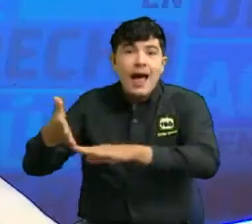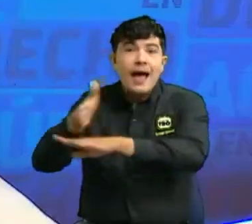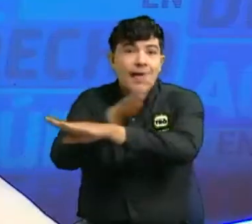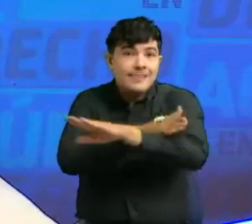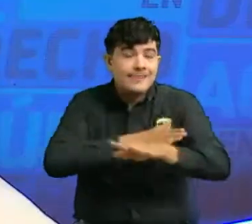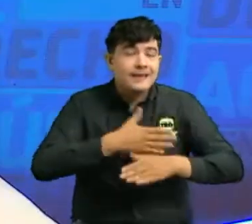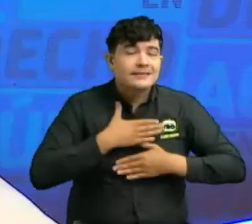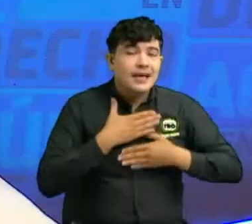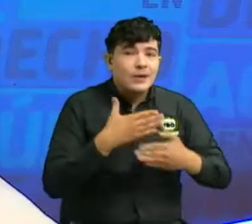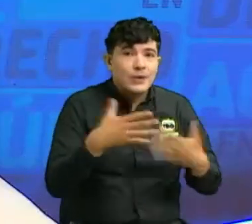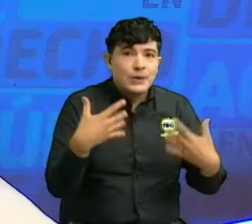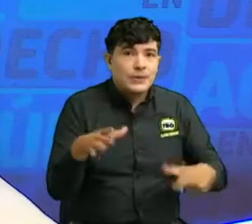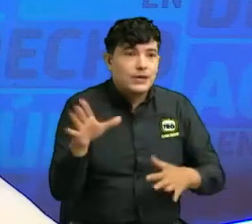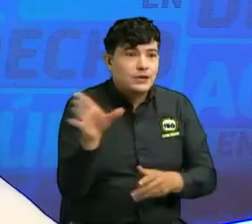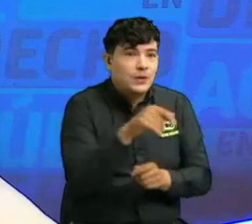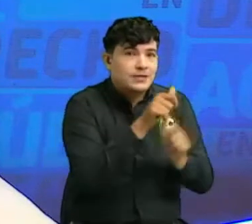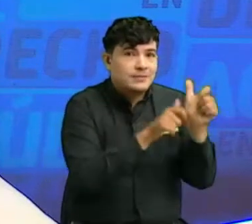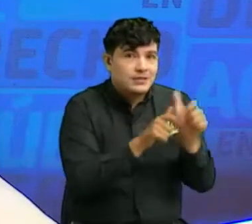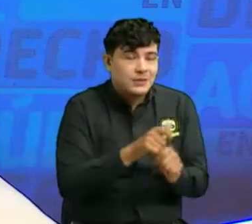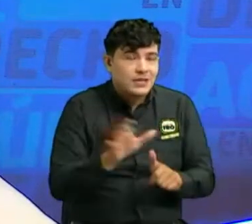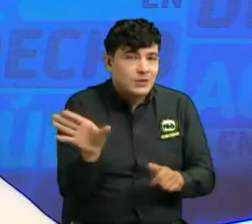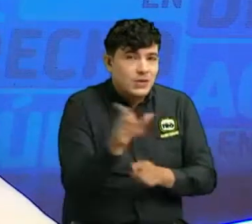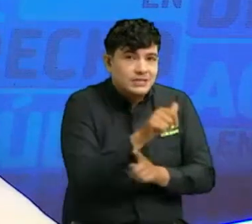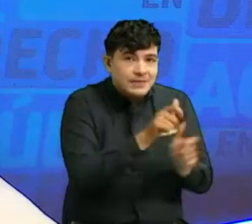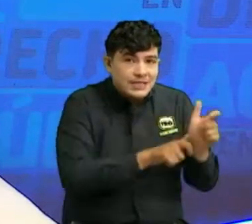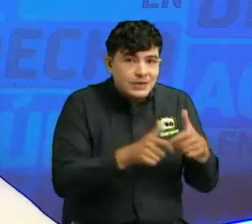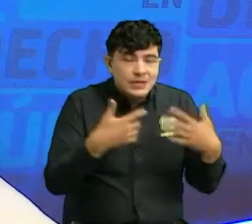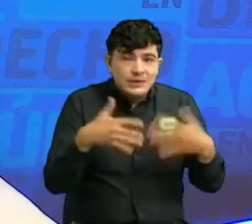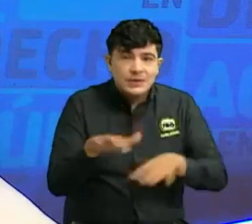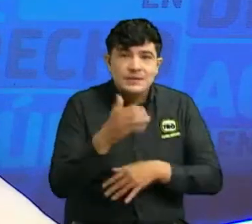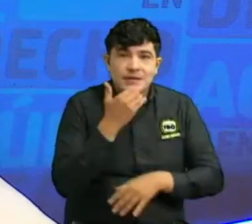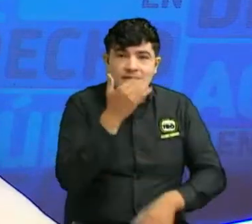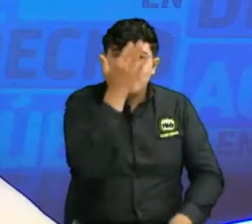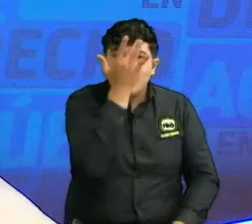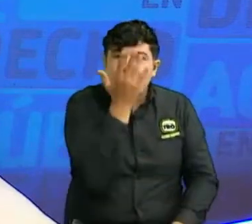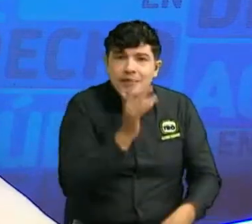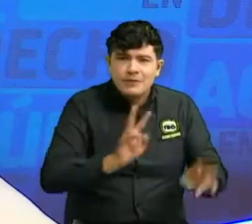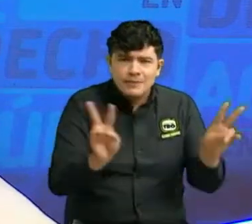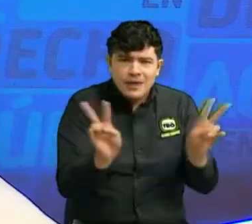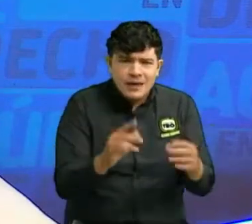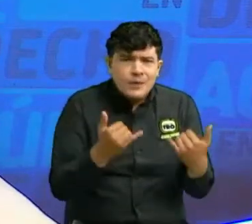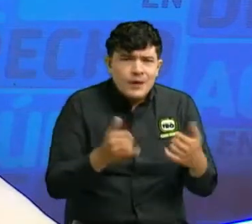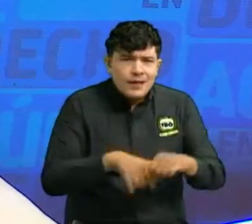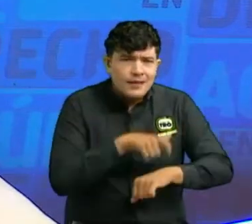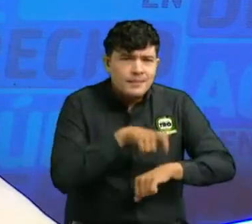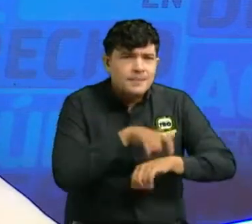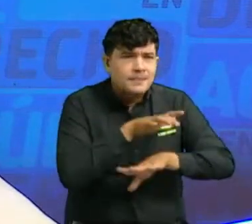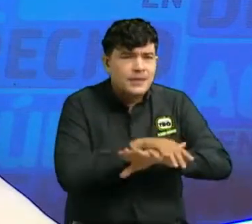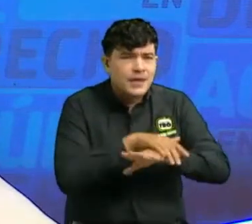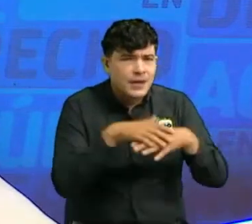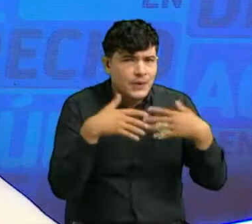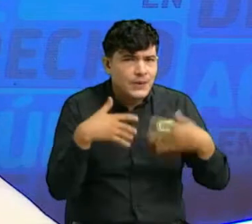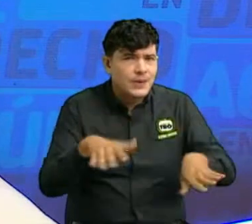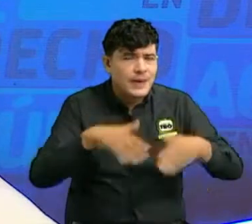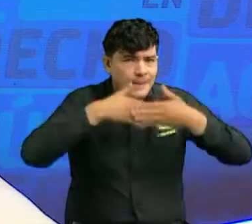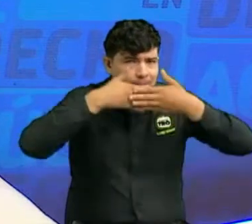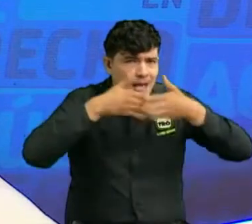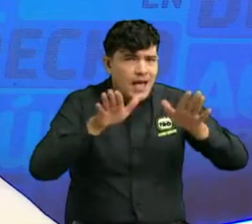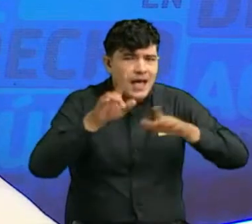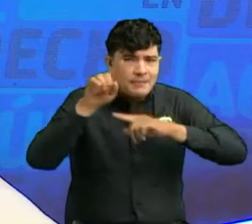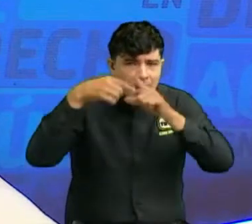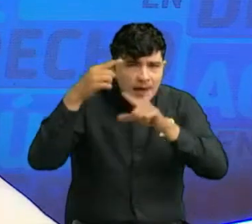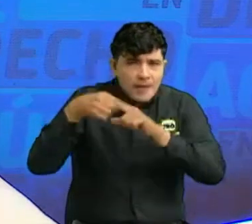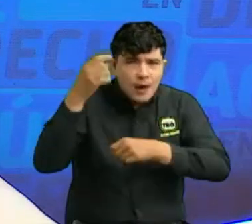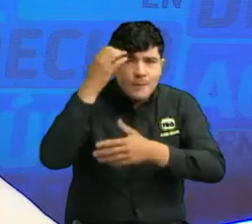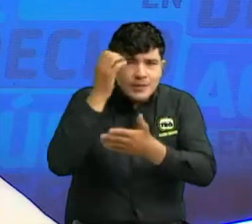a nuestros televidentes, a aquellos cibernautas que a través del Facebook Live, que a esta hora de la tarde tenemos en vivo y en directo por el